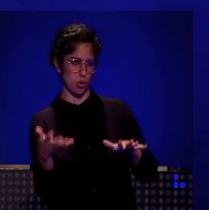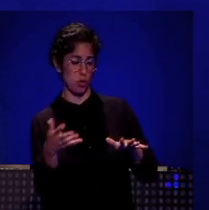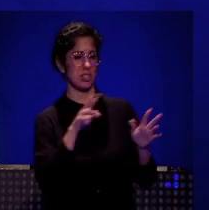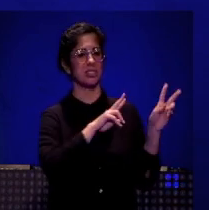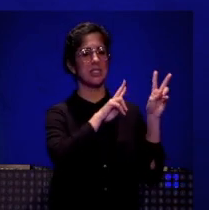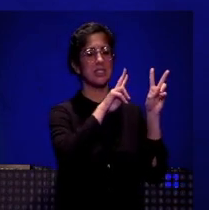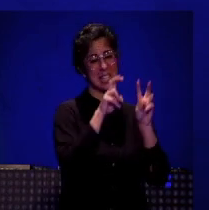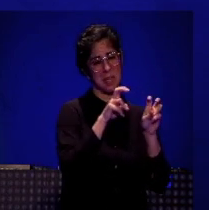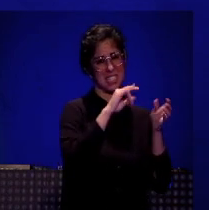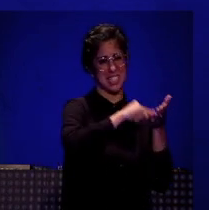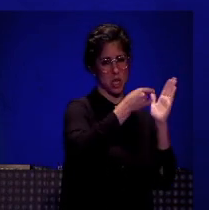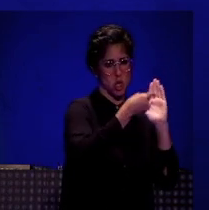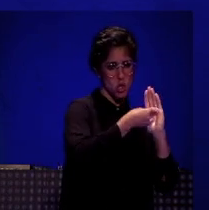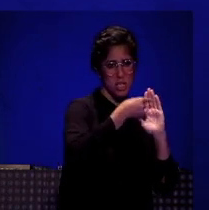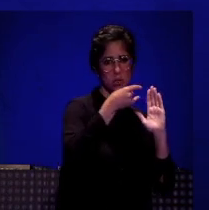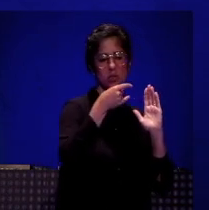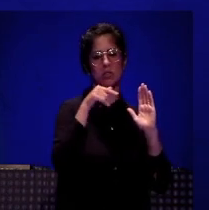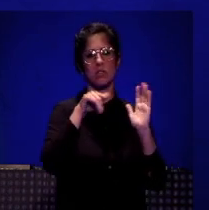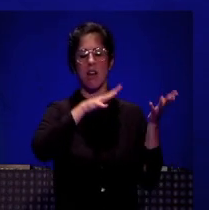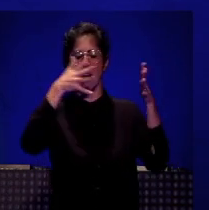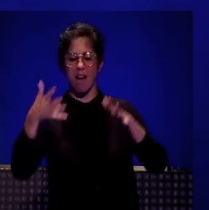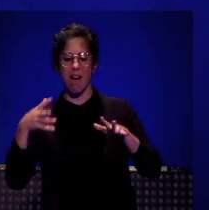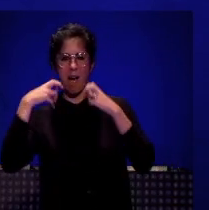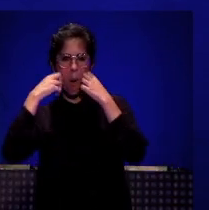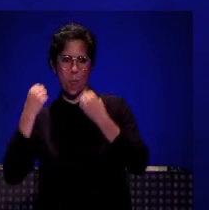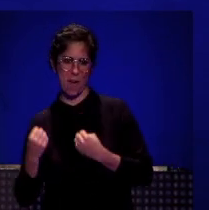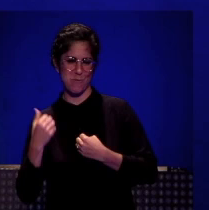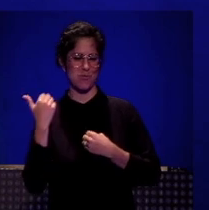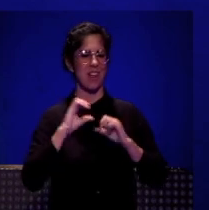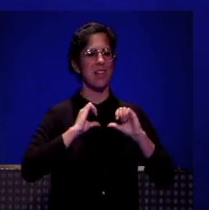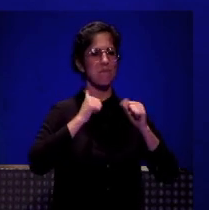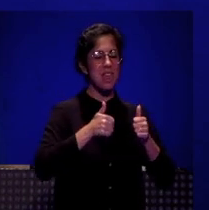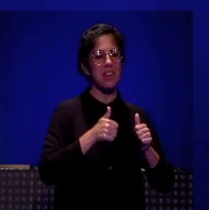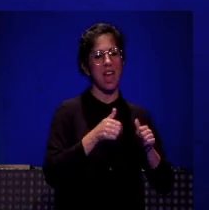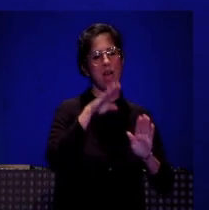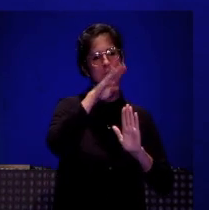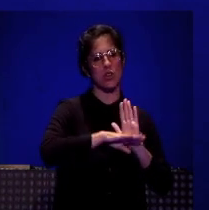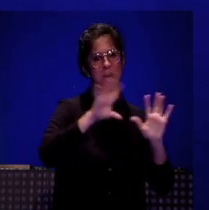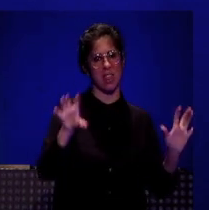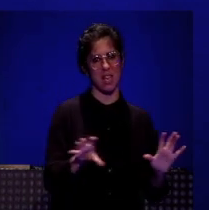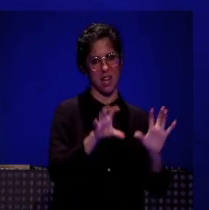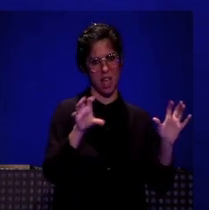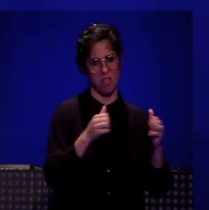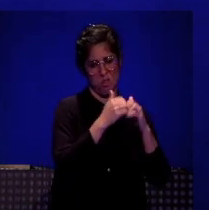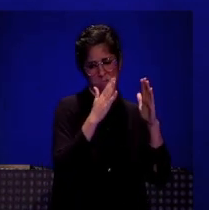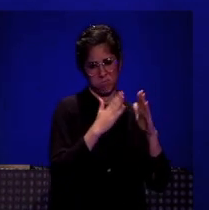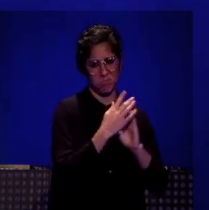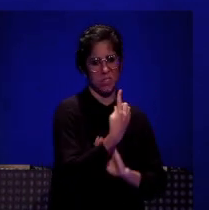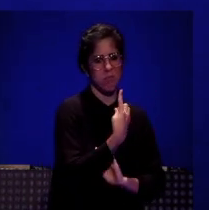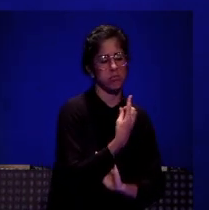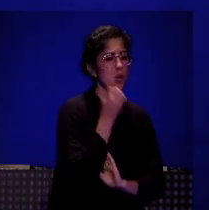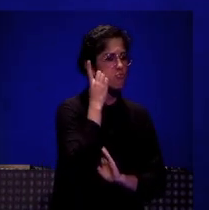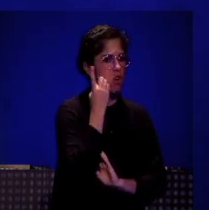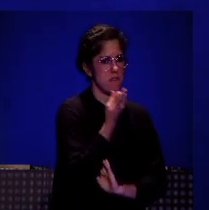hace unos años haciendo podcast en un teléfono móvil pero fue por culpa de sus rodillas él ya lo contará y resulta que